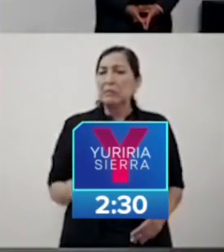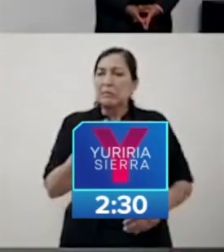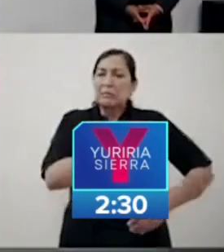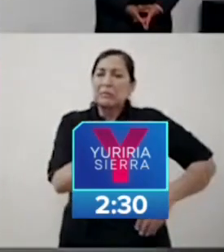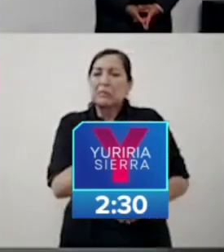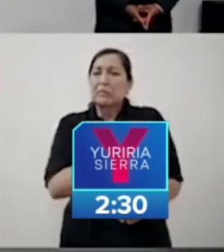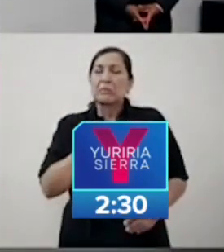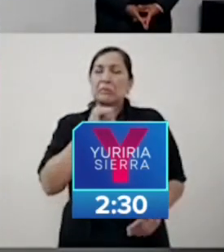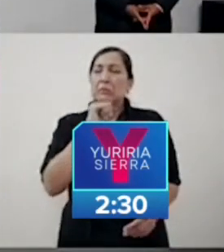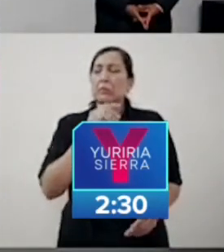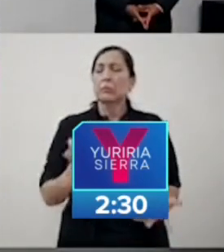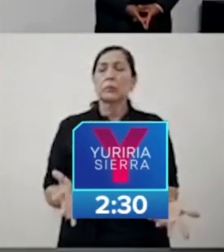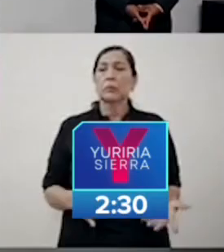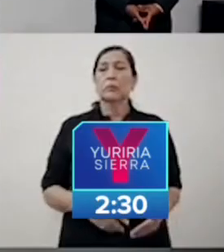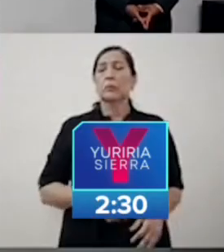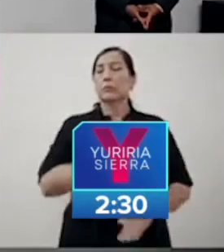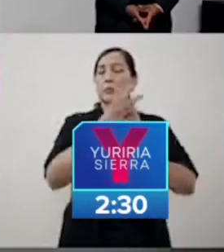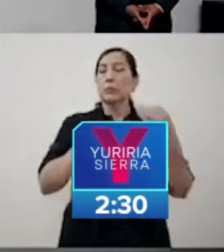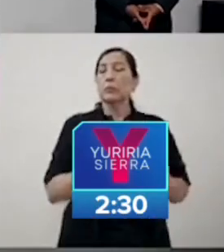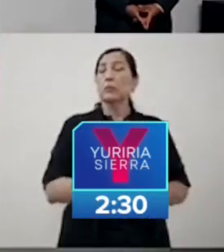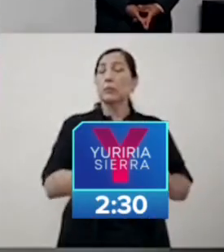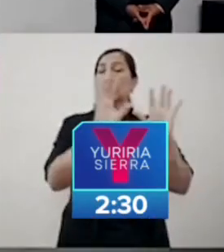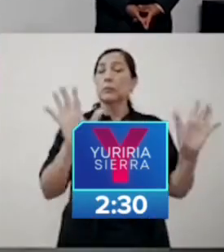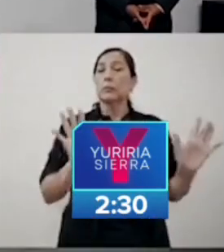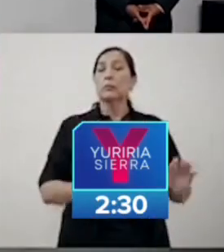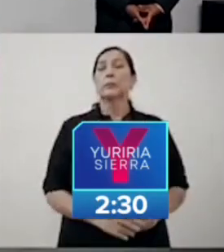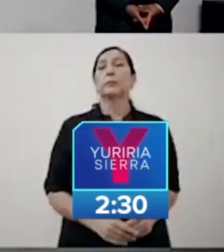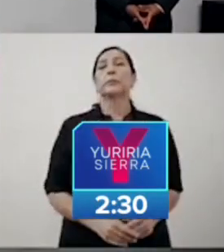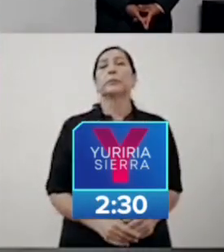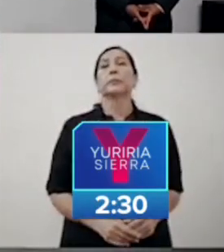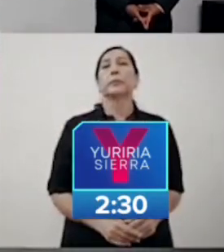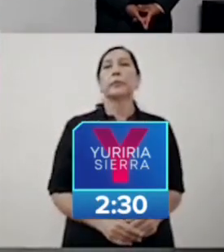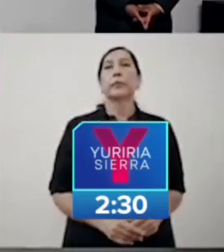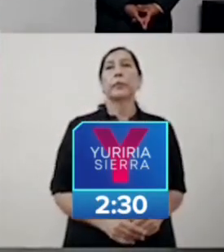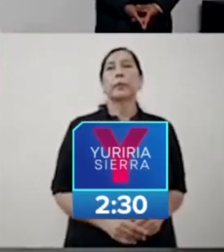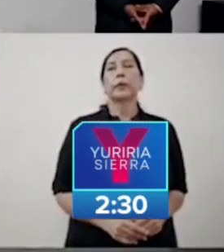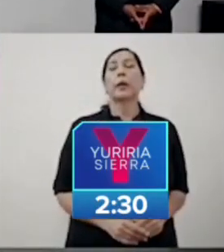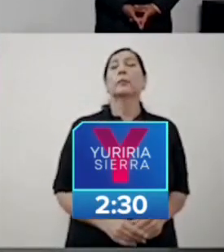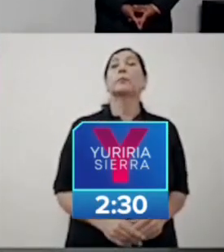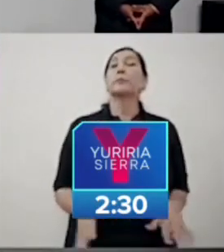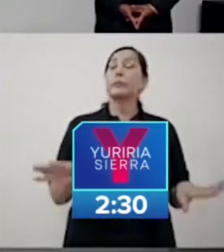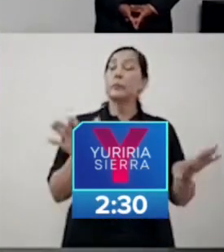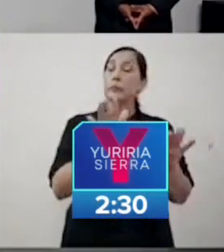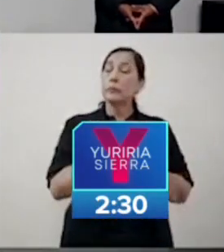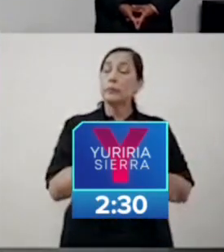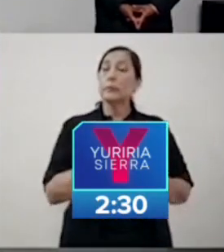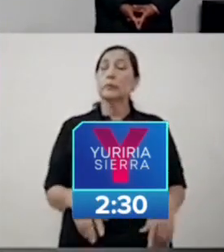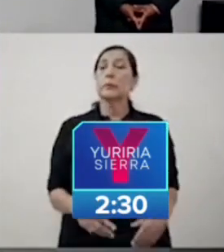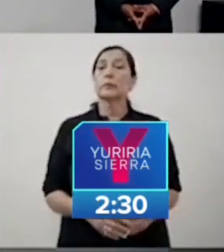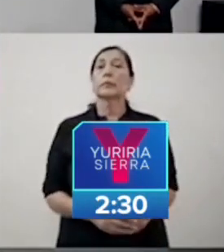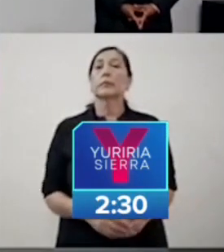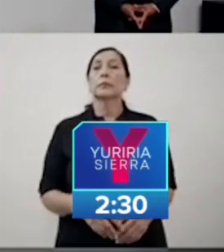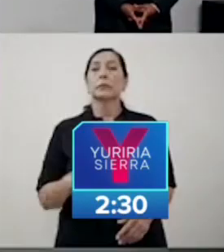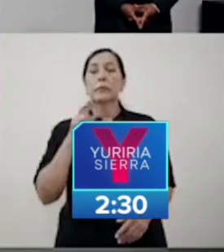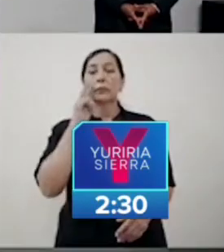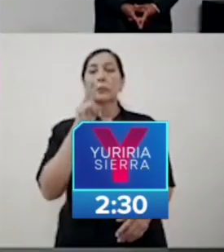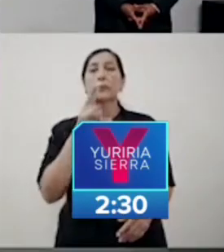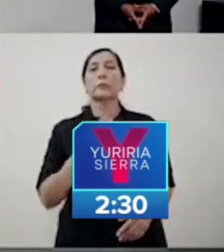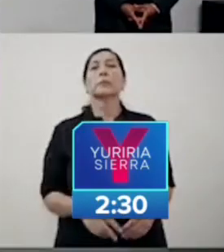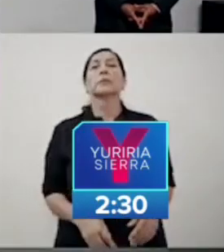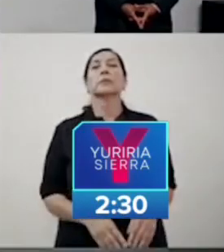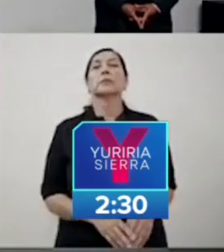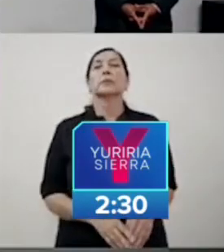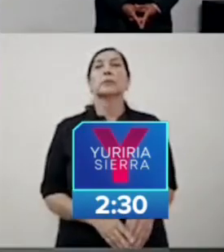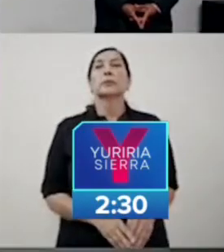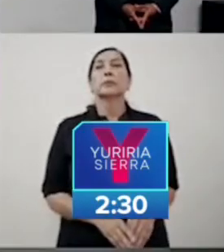la mesa con ninguna asociación delictuosa. Al contrario, estamos enfrentando